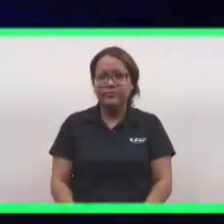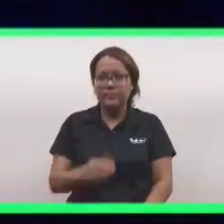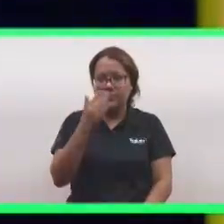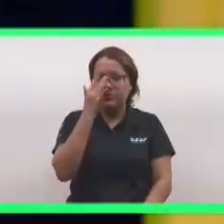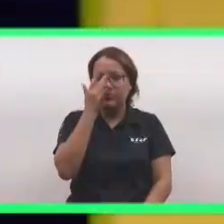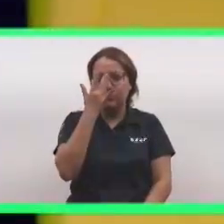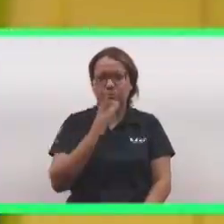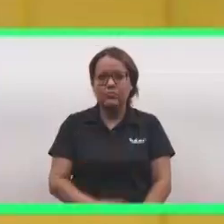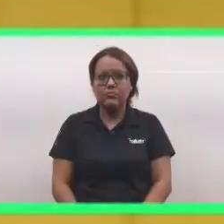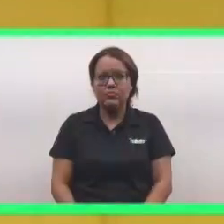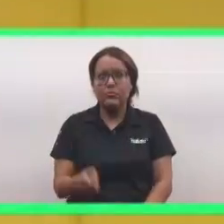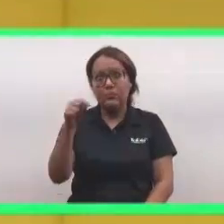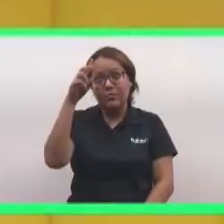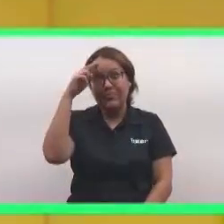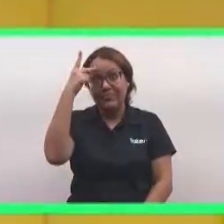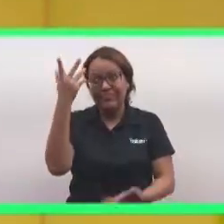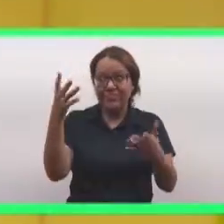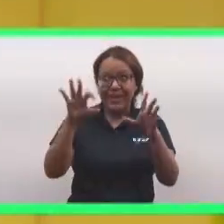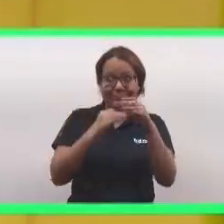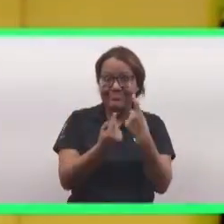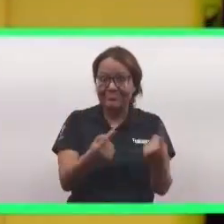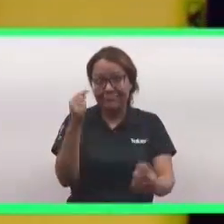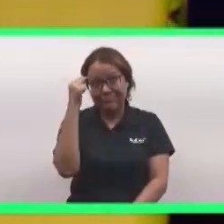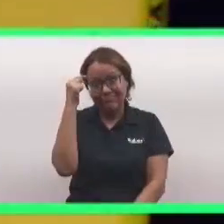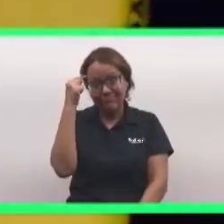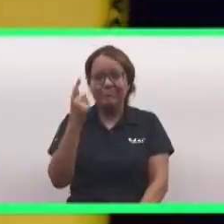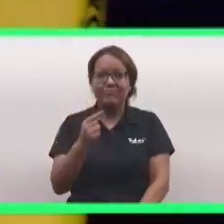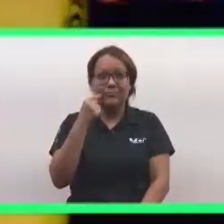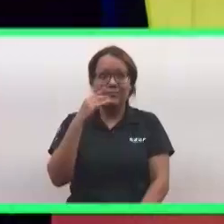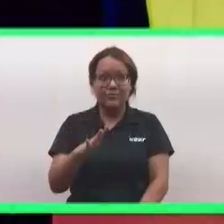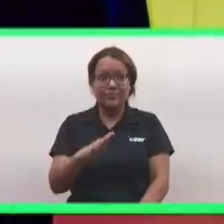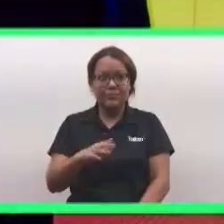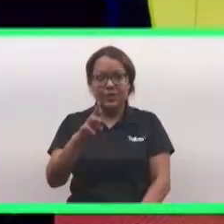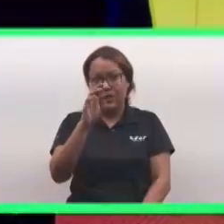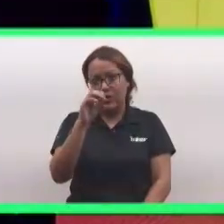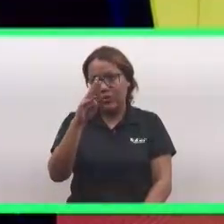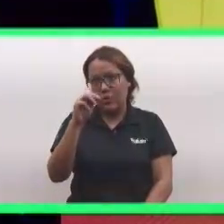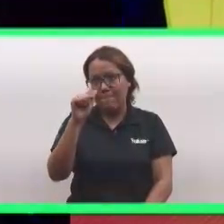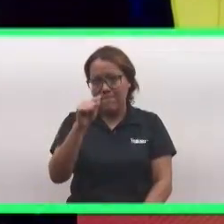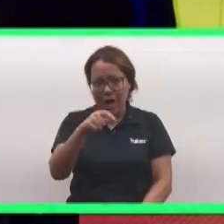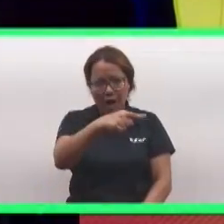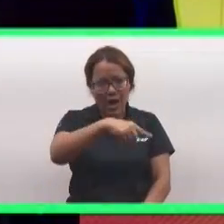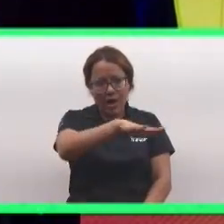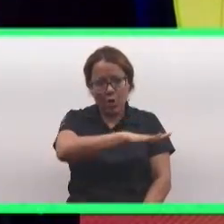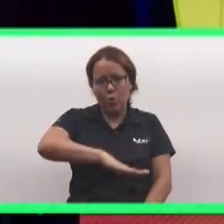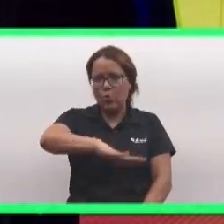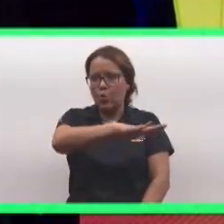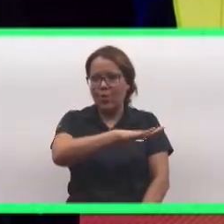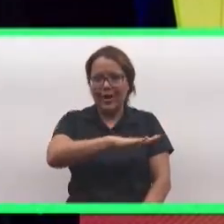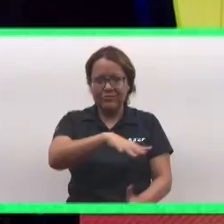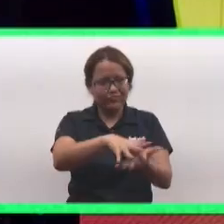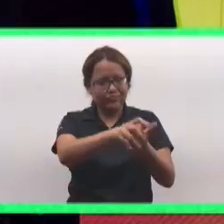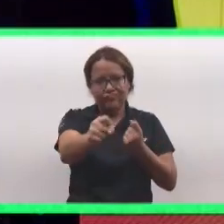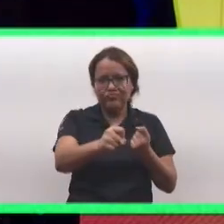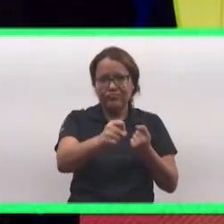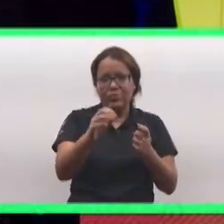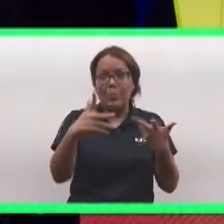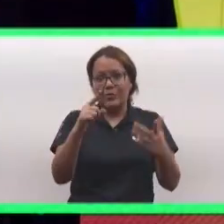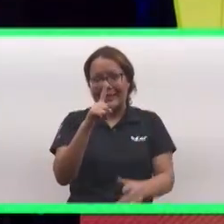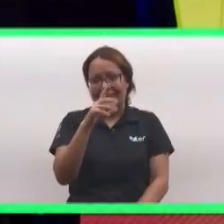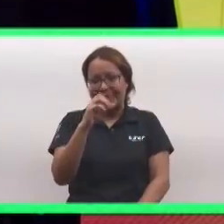Ciudad de Dios. Donde se atribuía que el hecho de haber caído el Imperio Romano se debía a 100 años de